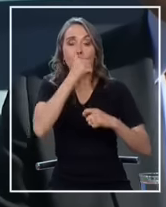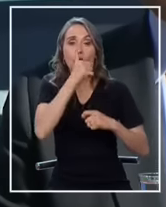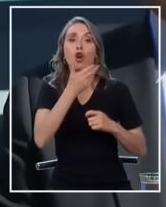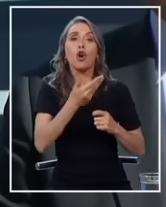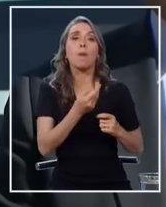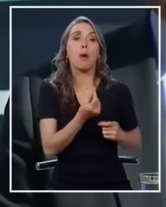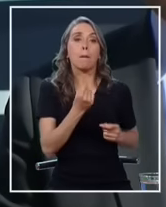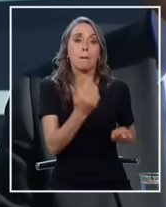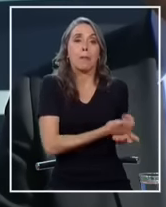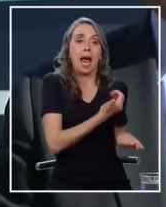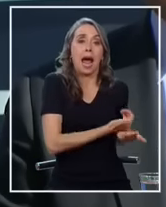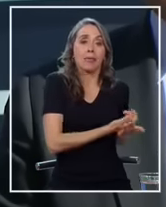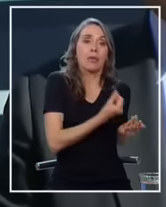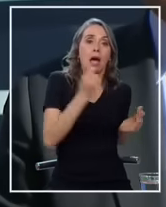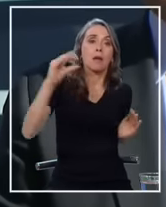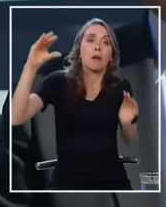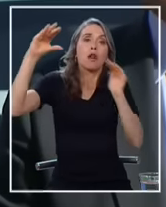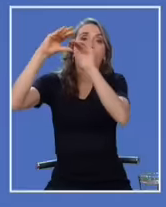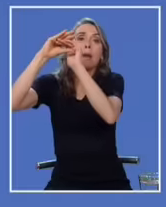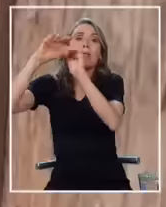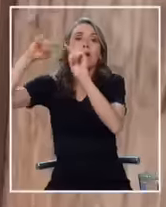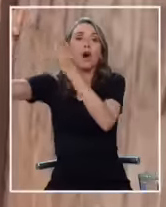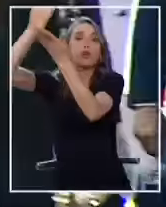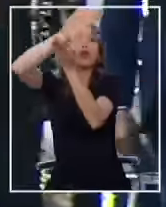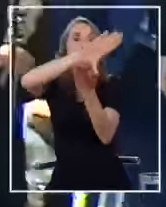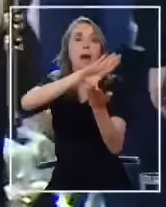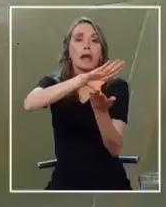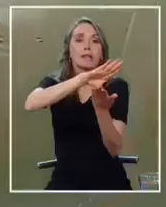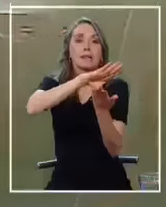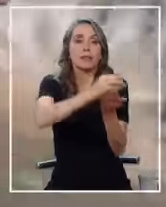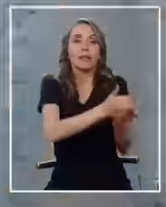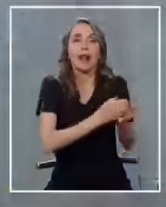para enviar las remesas de dinero hacia el exterior.